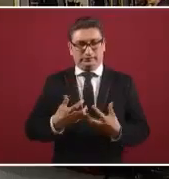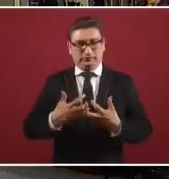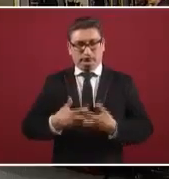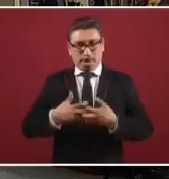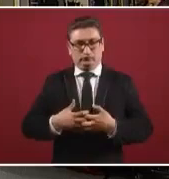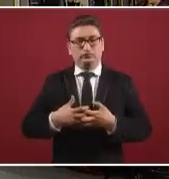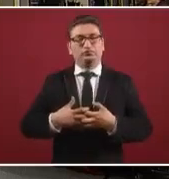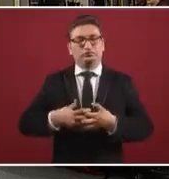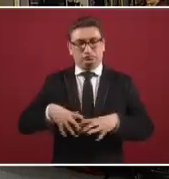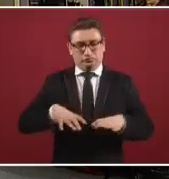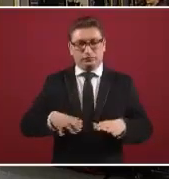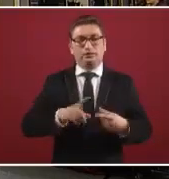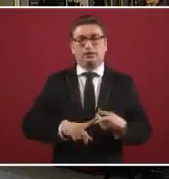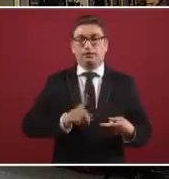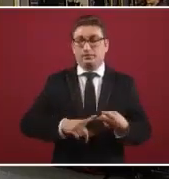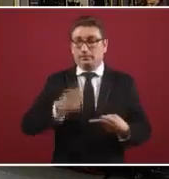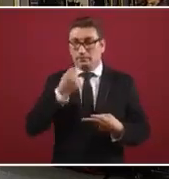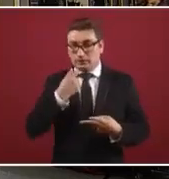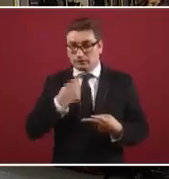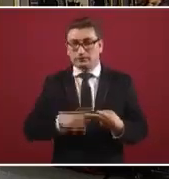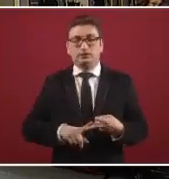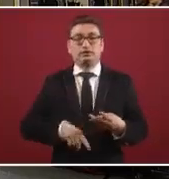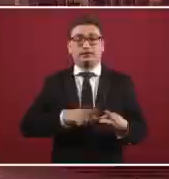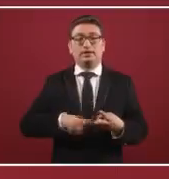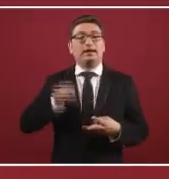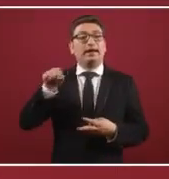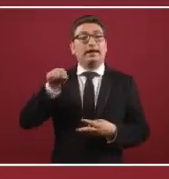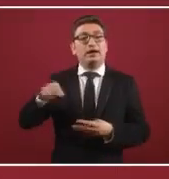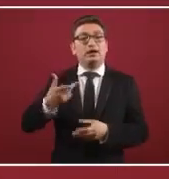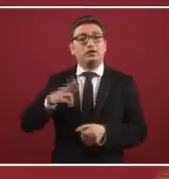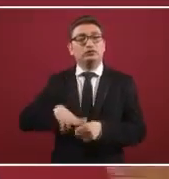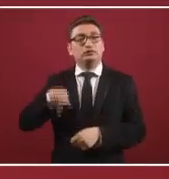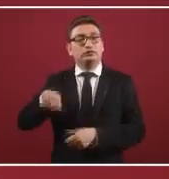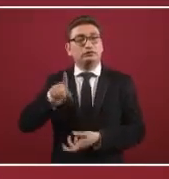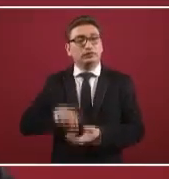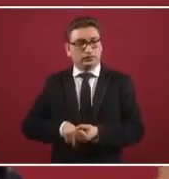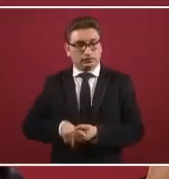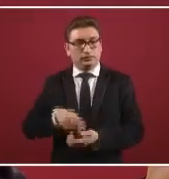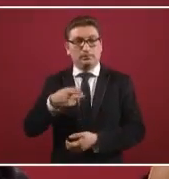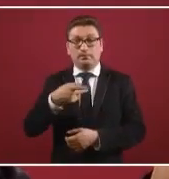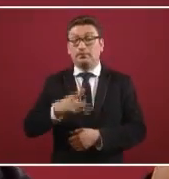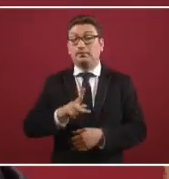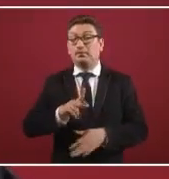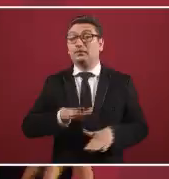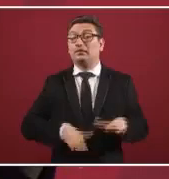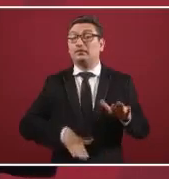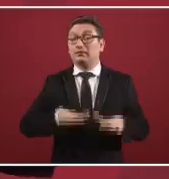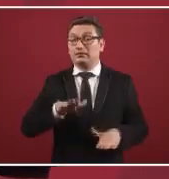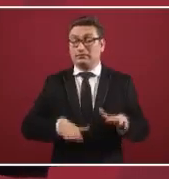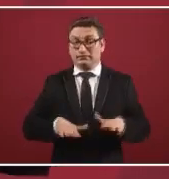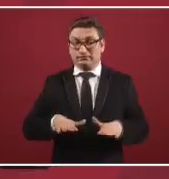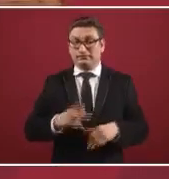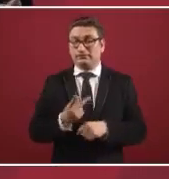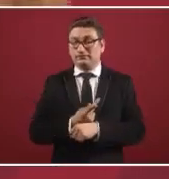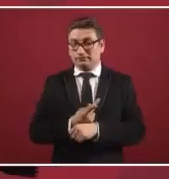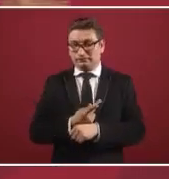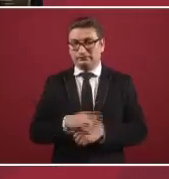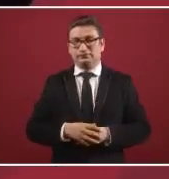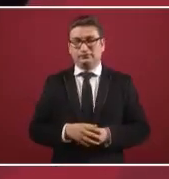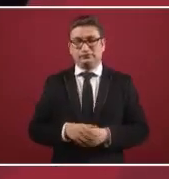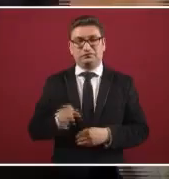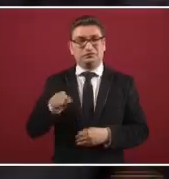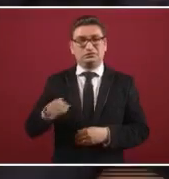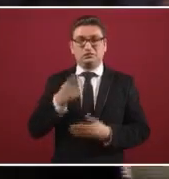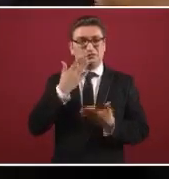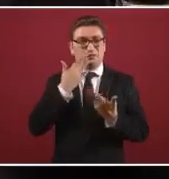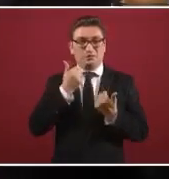que se tenga la medicina, ¿sí?, en el hospital. Pero hay veces que no hay